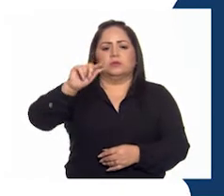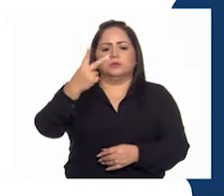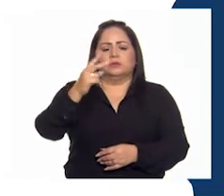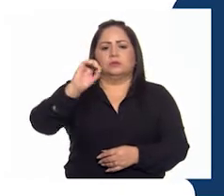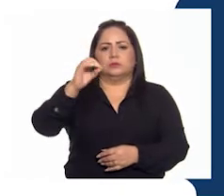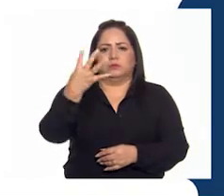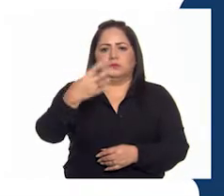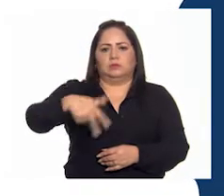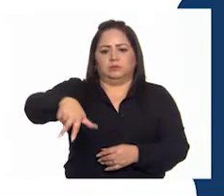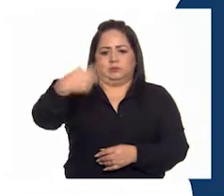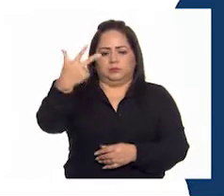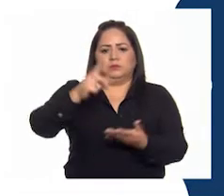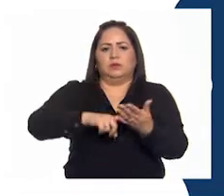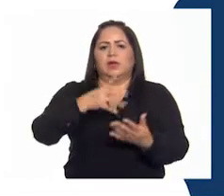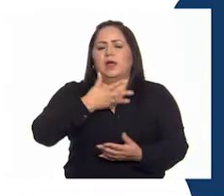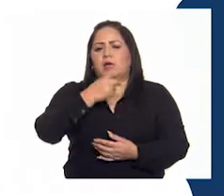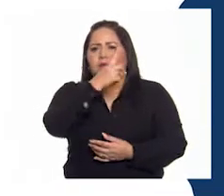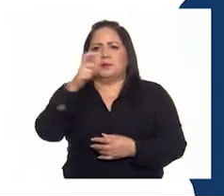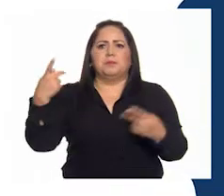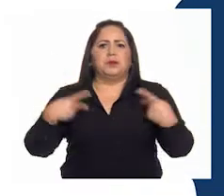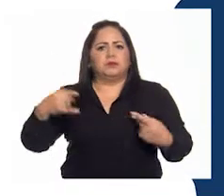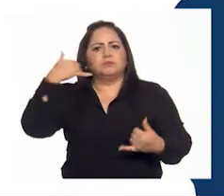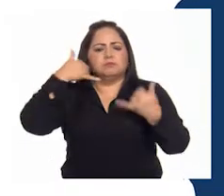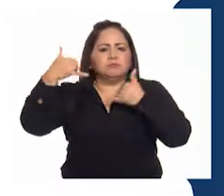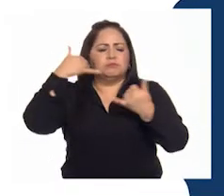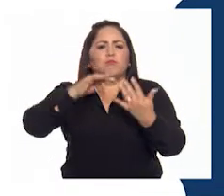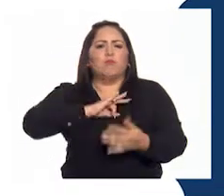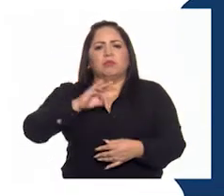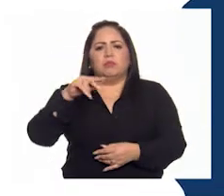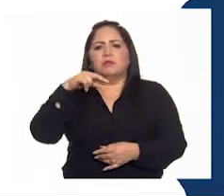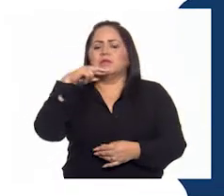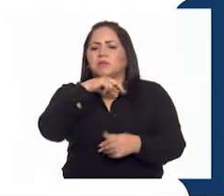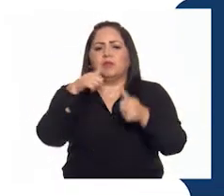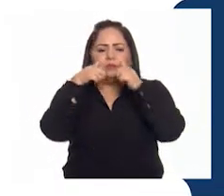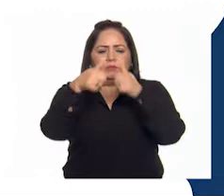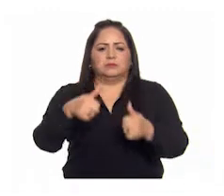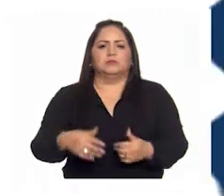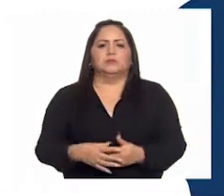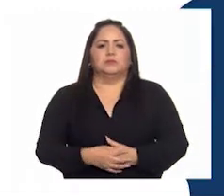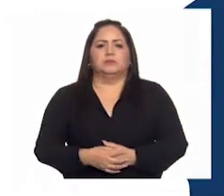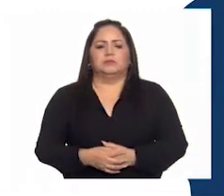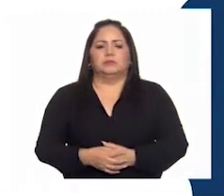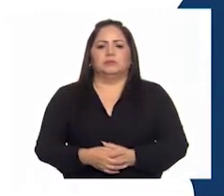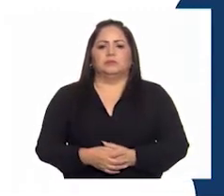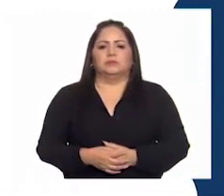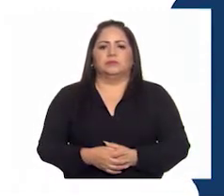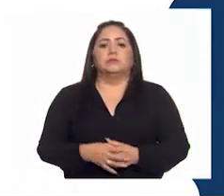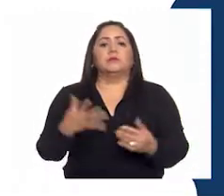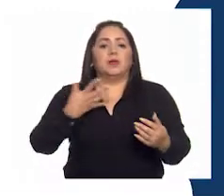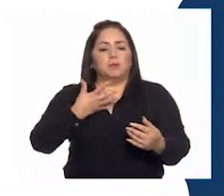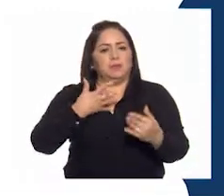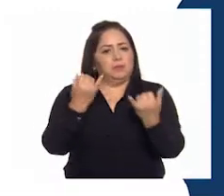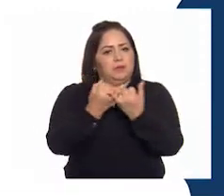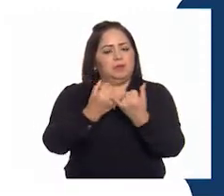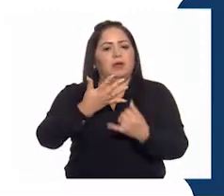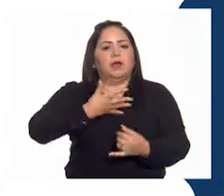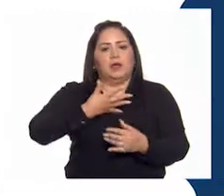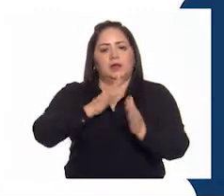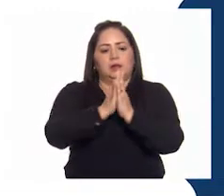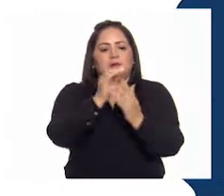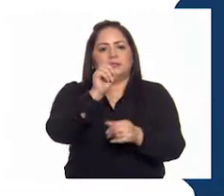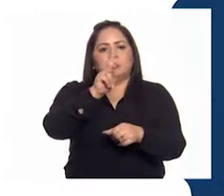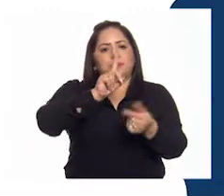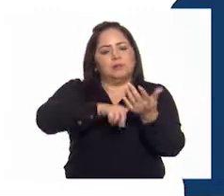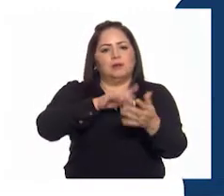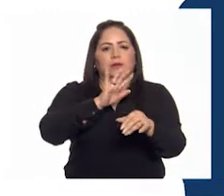55 41 72 04 13, con 100 líneas. También puedes encontrar los libros de texto